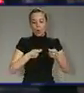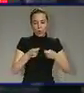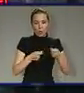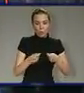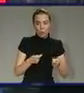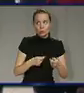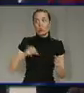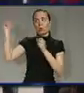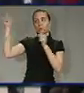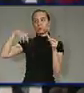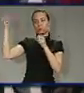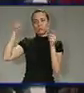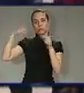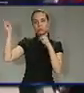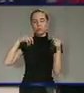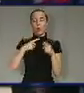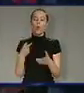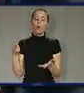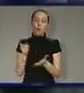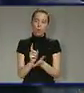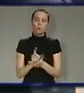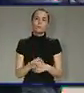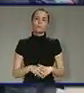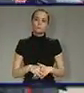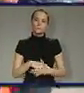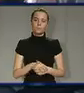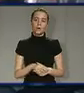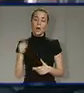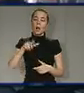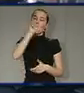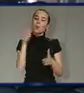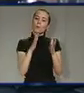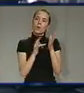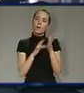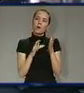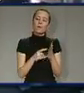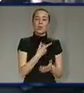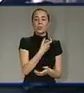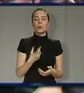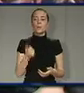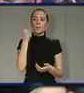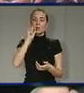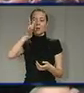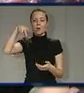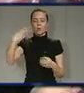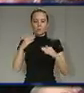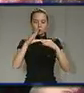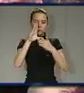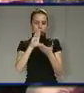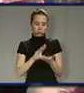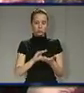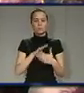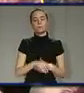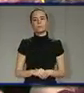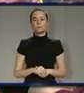las asistencias a inmigrantes es otra... ...con la que se calcula que la Comunidad Valenciana... ...gastará unos 100 millones de euros menos. Trasponer de algún modo